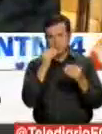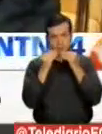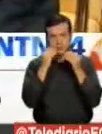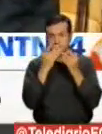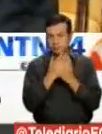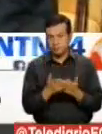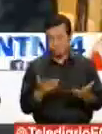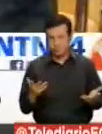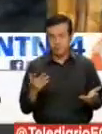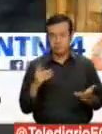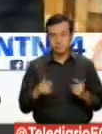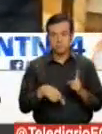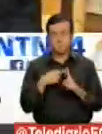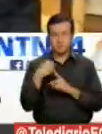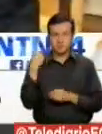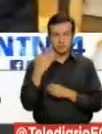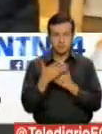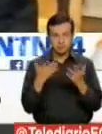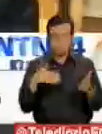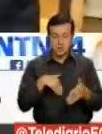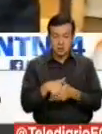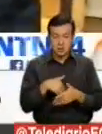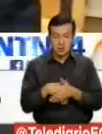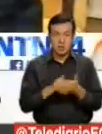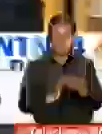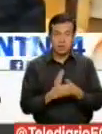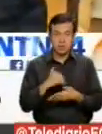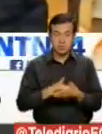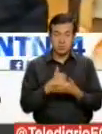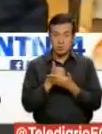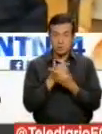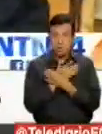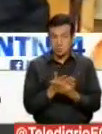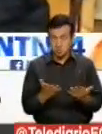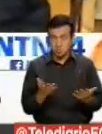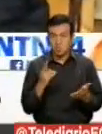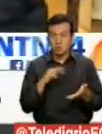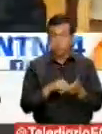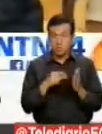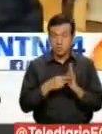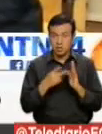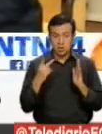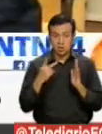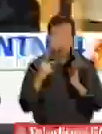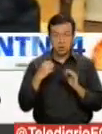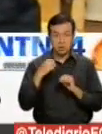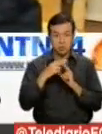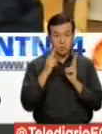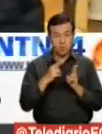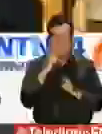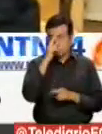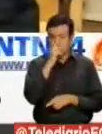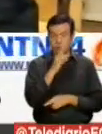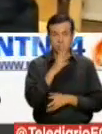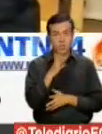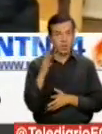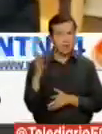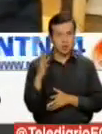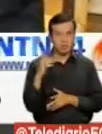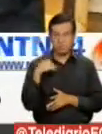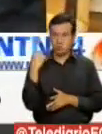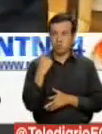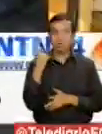otros suplementos. Obstruir el acceso a la ayuda humanitaria es un crimen contra la humanidad. Y nosotros